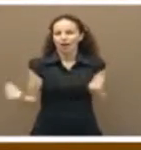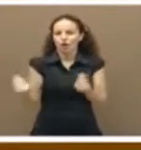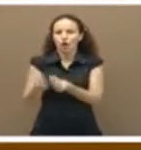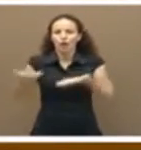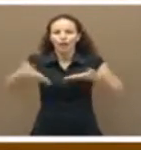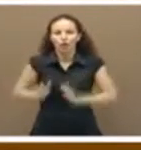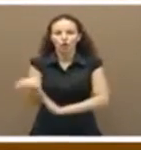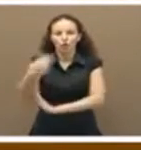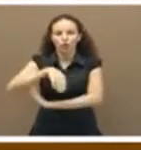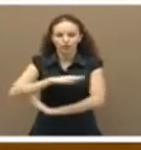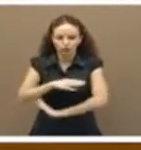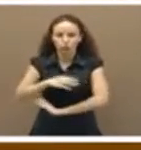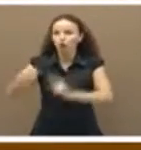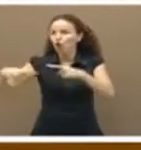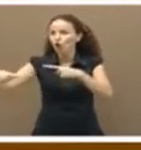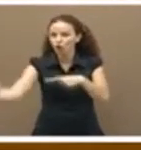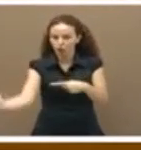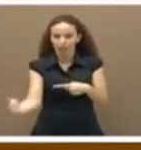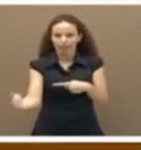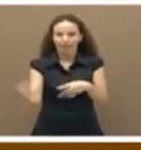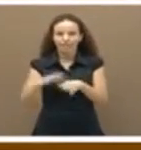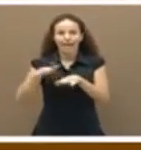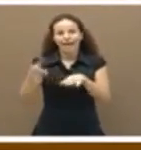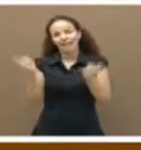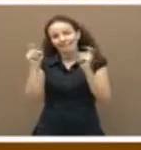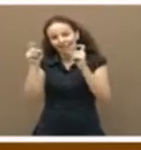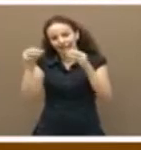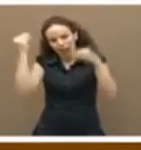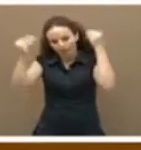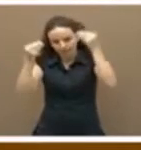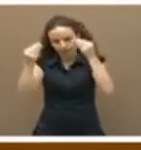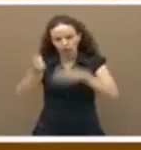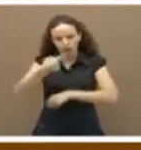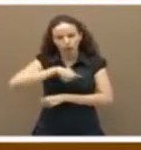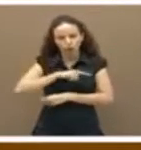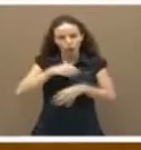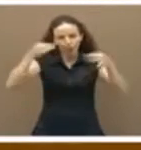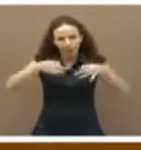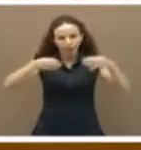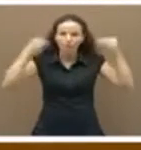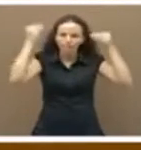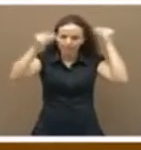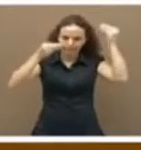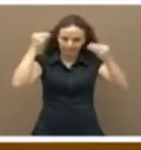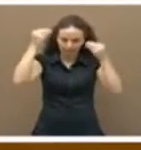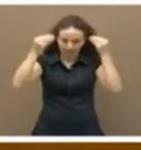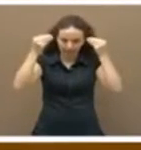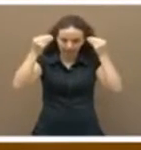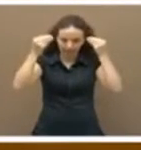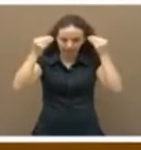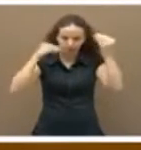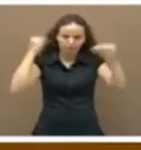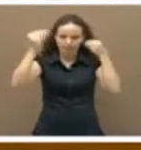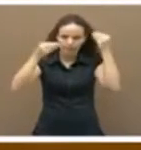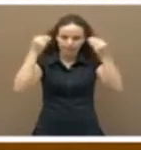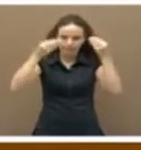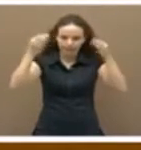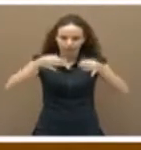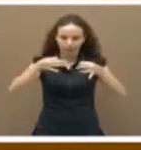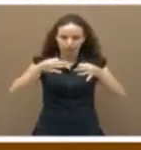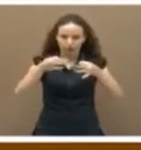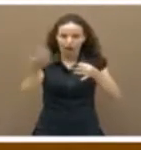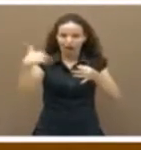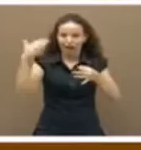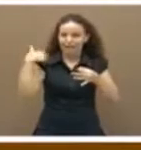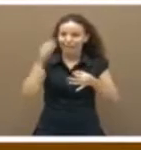para enseñarles a pensar. Nos hemos parado a reflexionar sobre el hecho de que cuando había más niños jugando